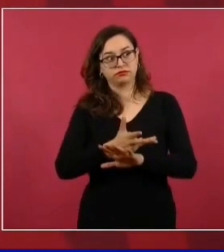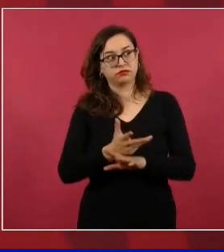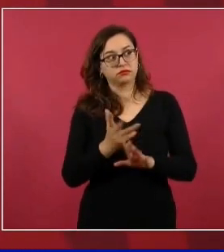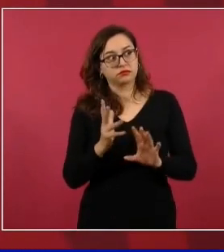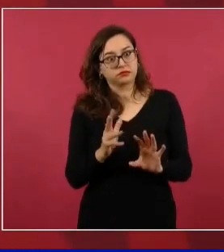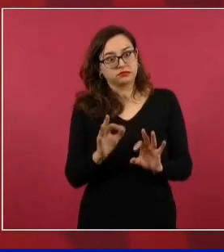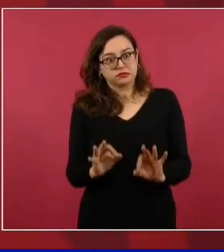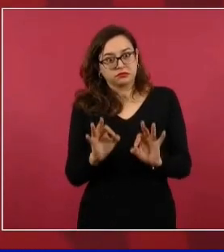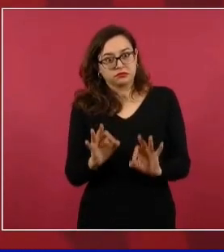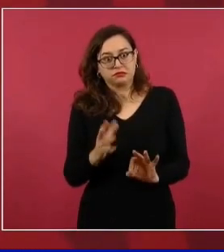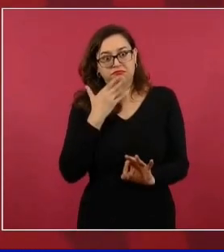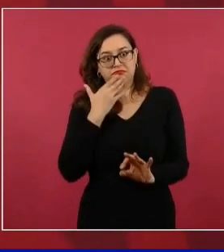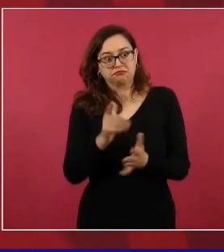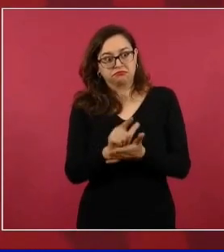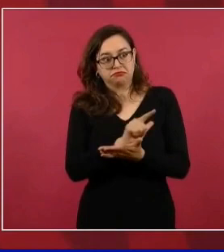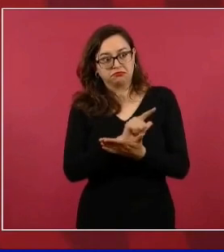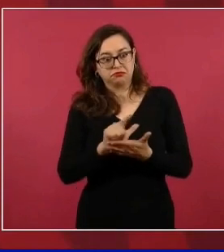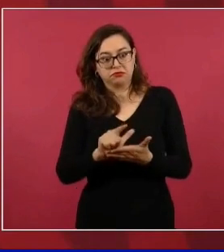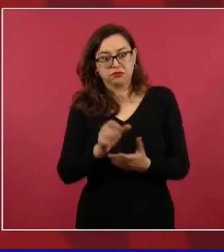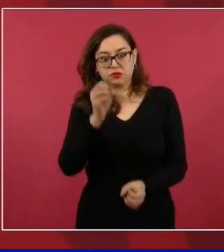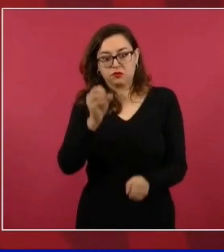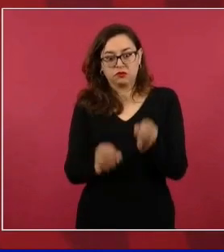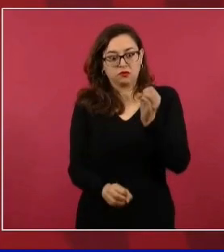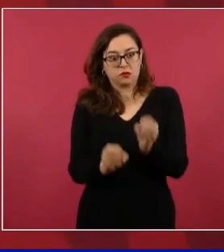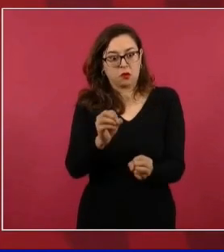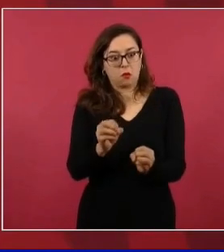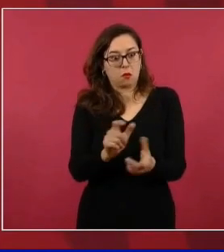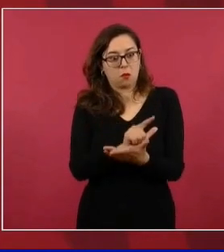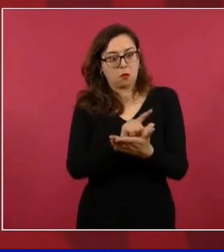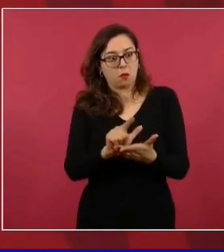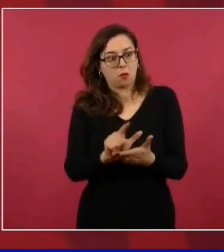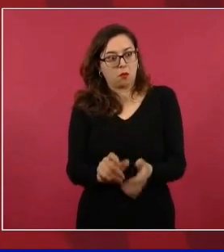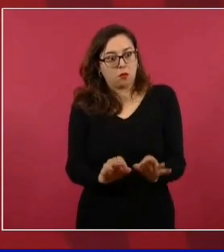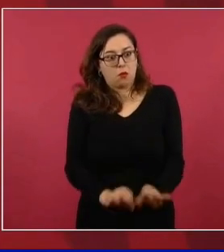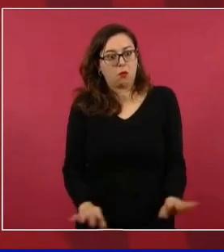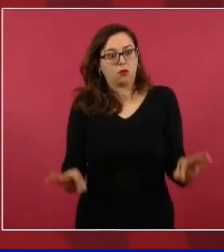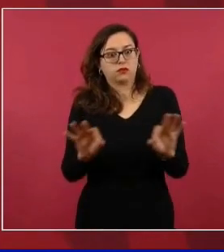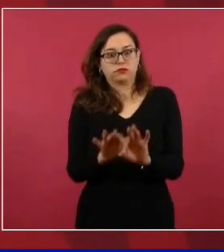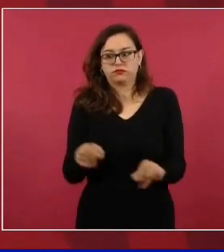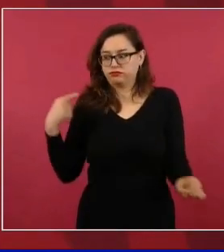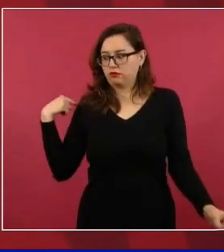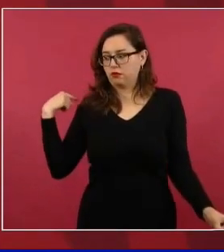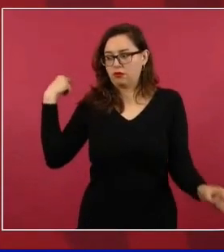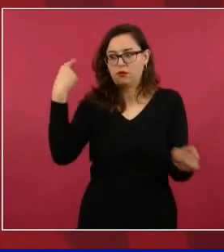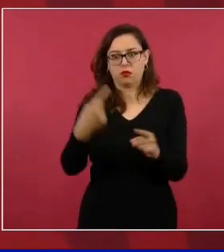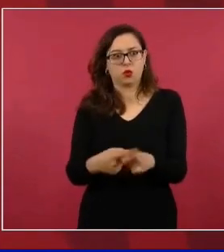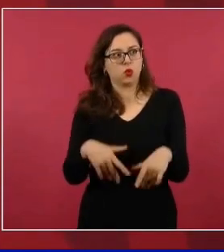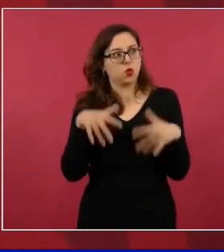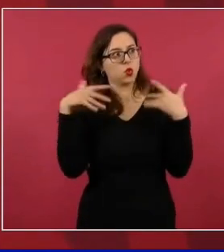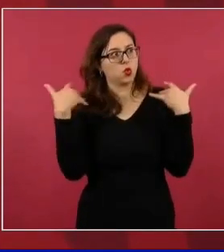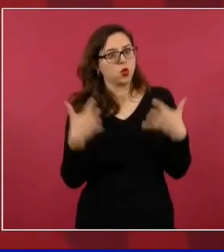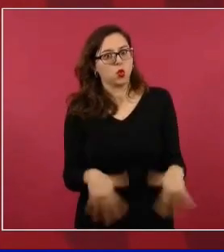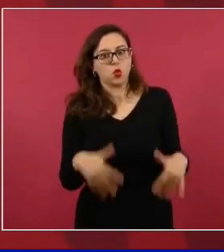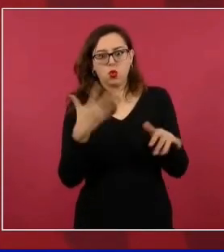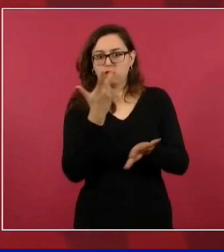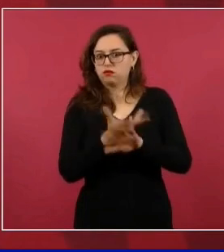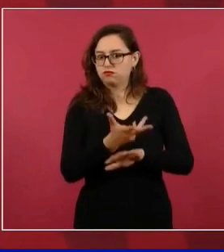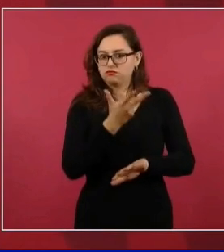la importancia de sus jueces. Ya hemos hablado aquí de cómo,